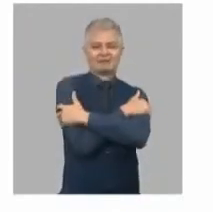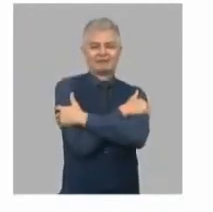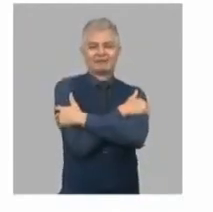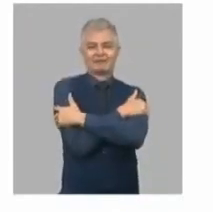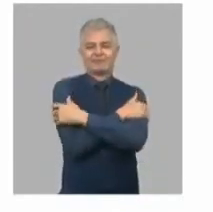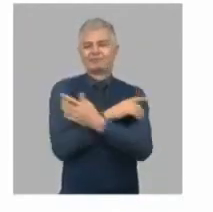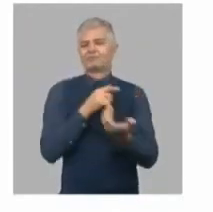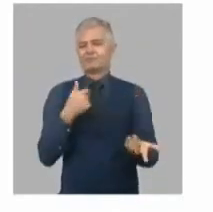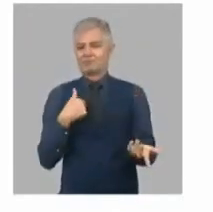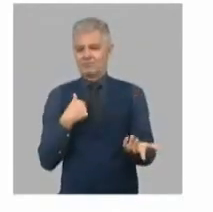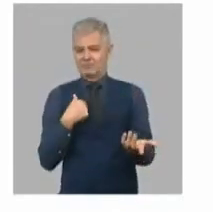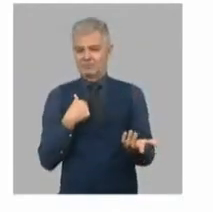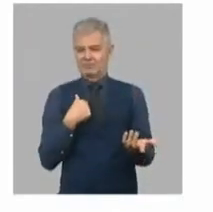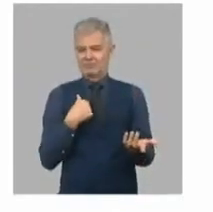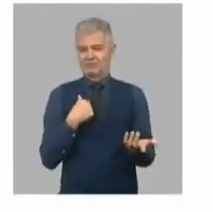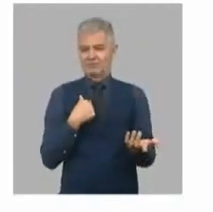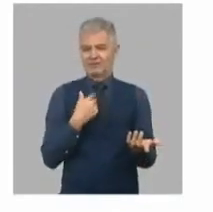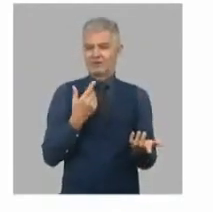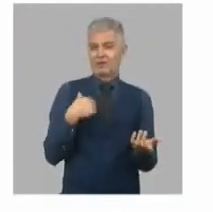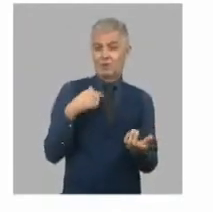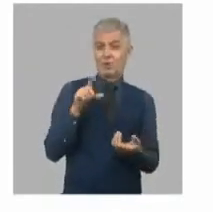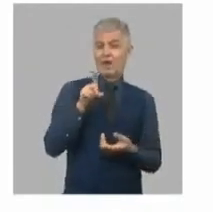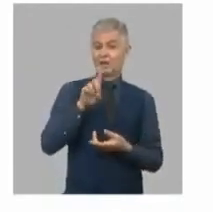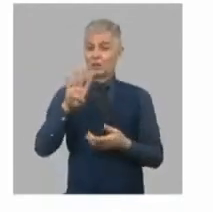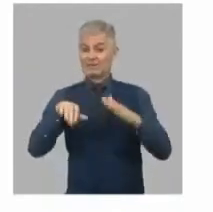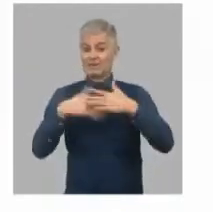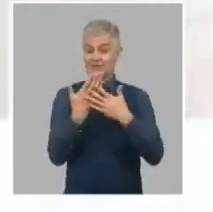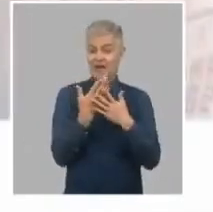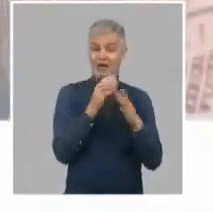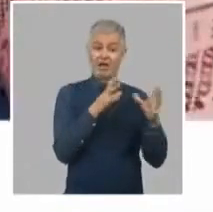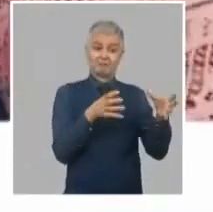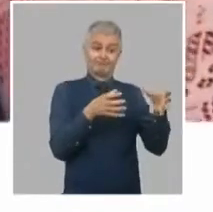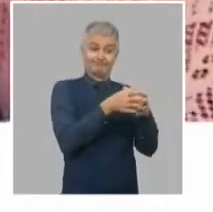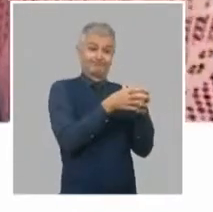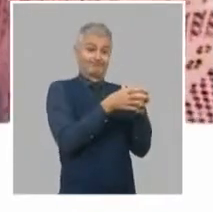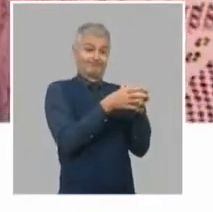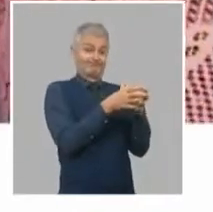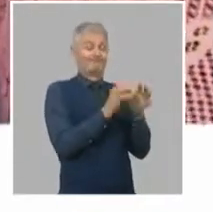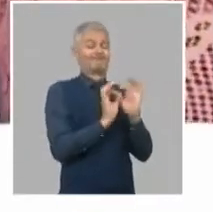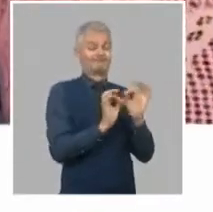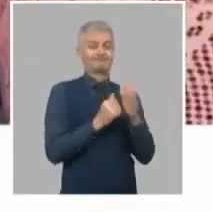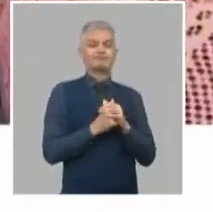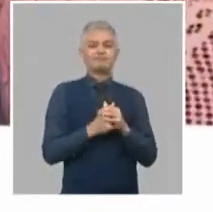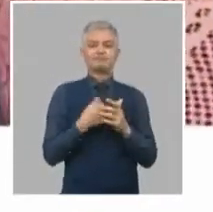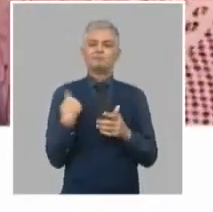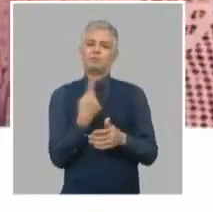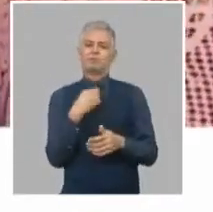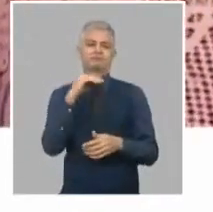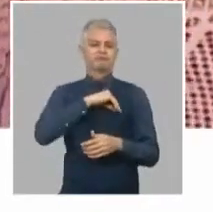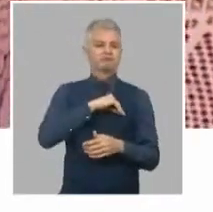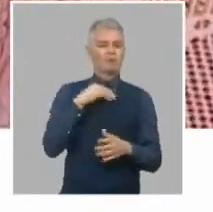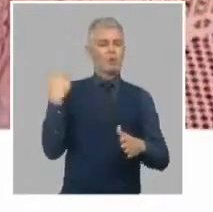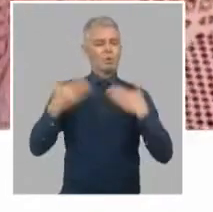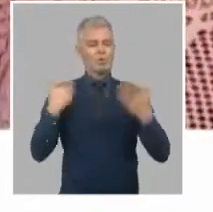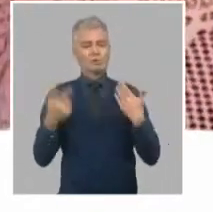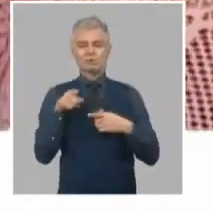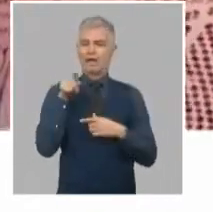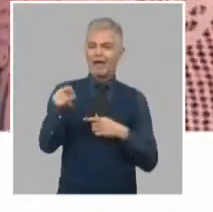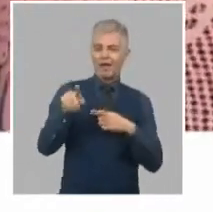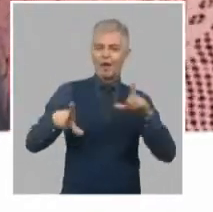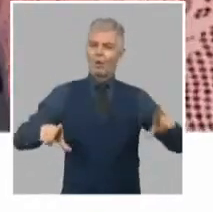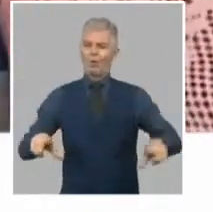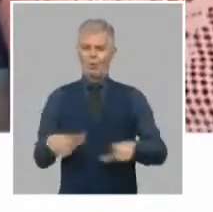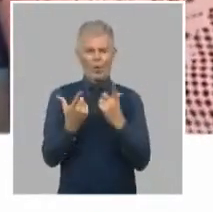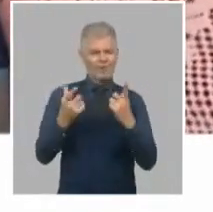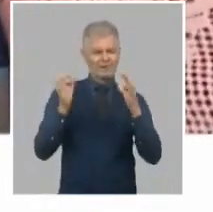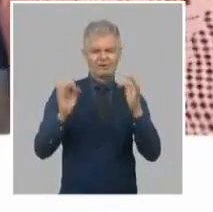que te pases bien todos estos 14 días de cuarentena. Estamos orgullosos de que ella fue y está cumpliendo y va a cumplir